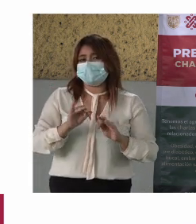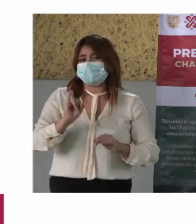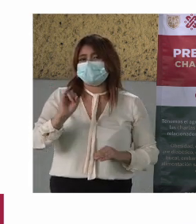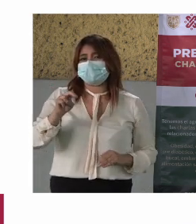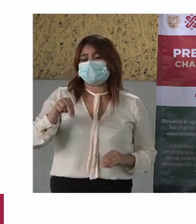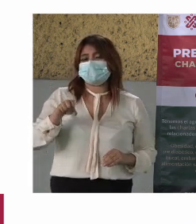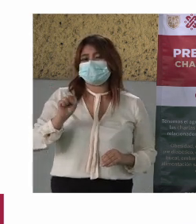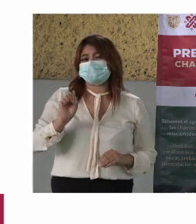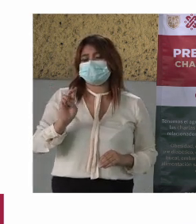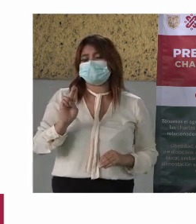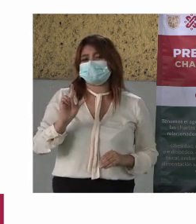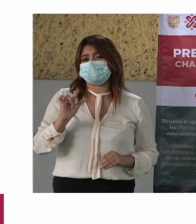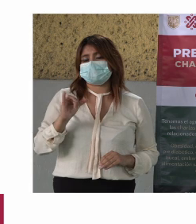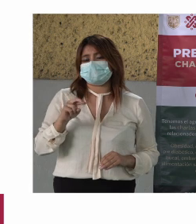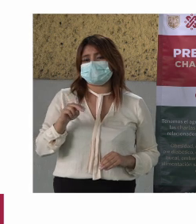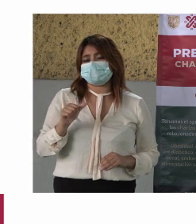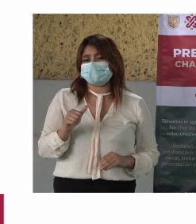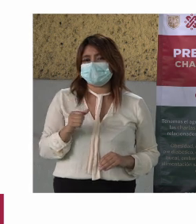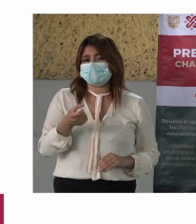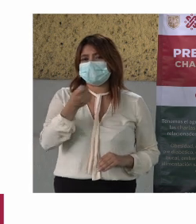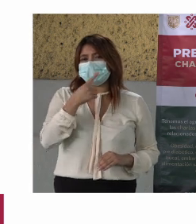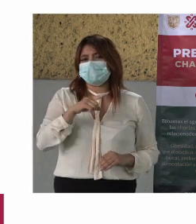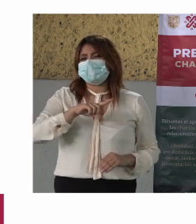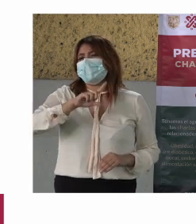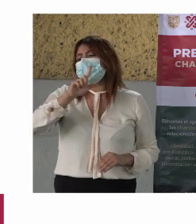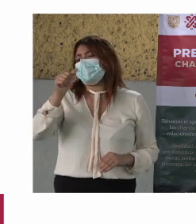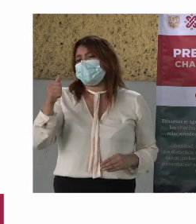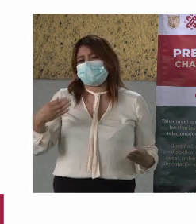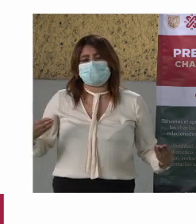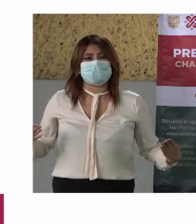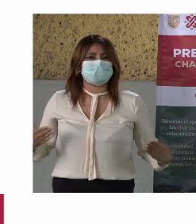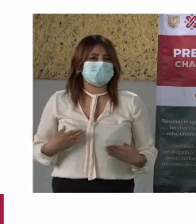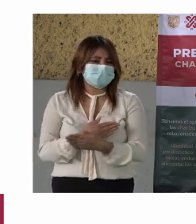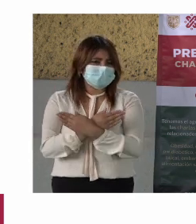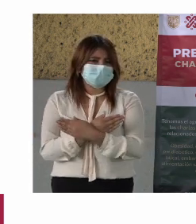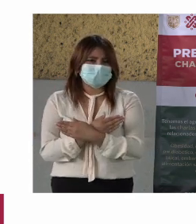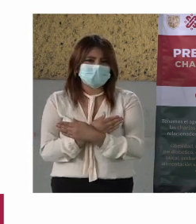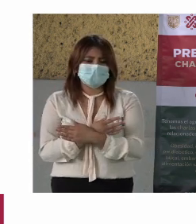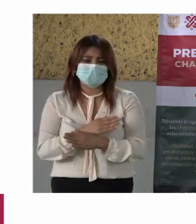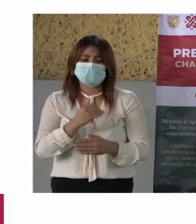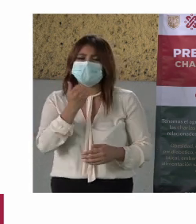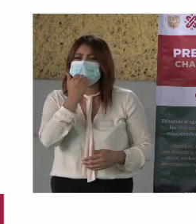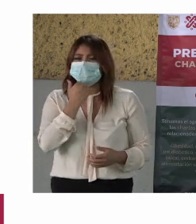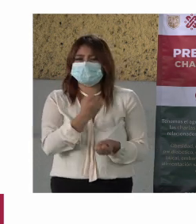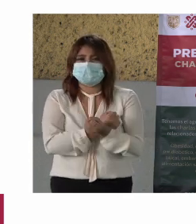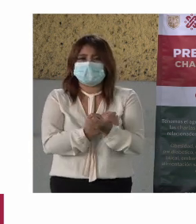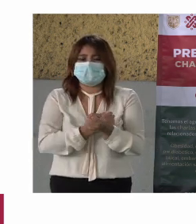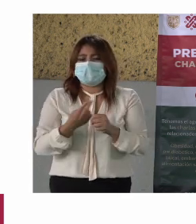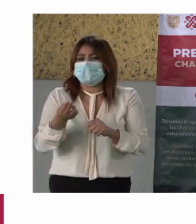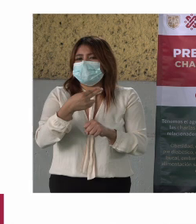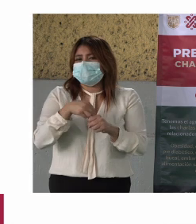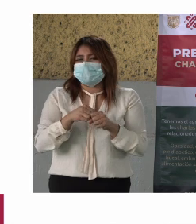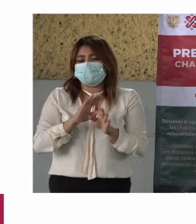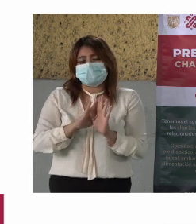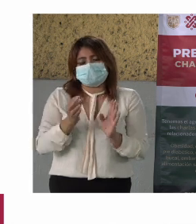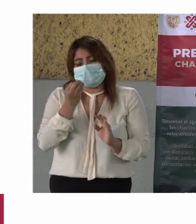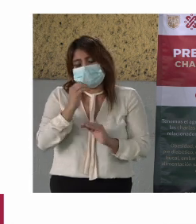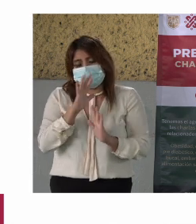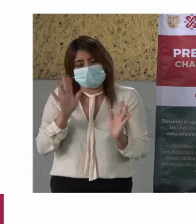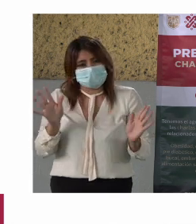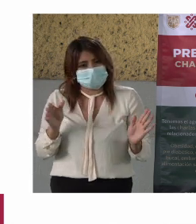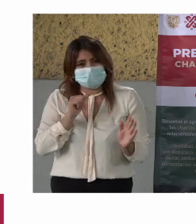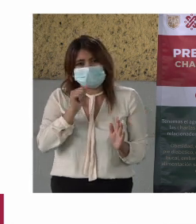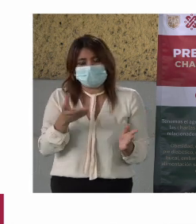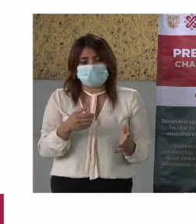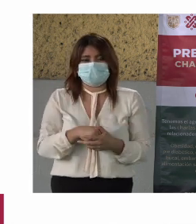vamos a poder quitar una vez que el bebé haya nacido y que los valores de glucosa nuevamente se normalicen. Otras ocasiones, en